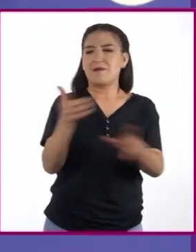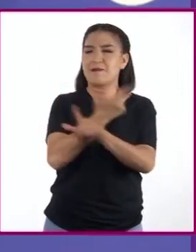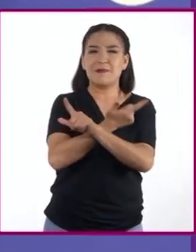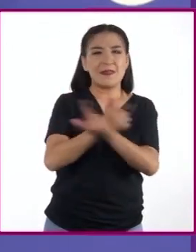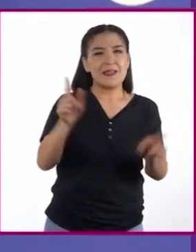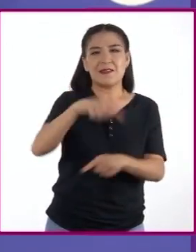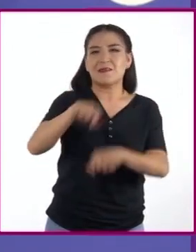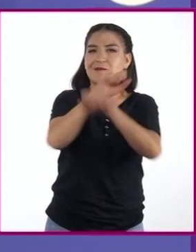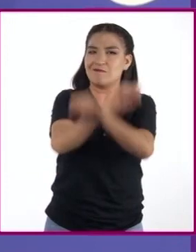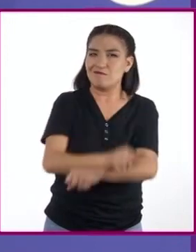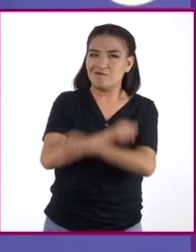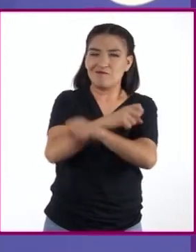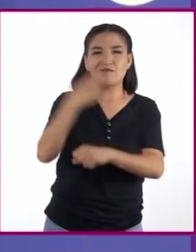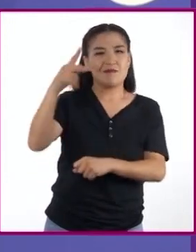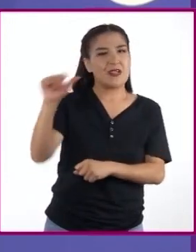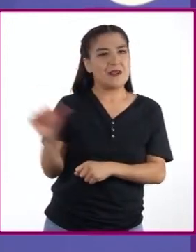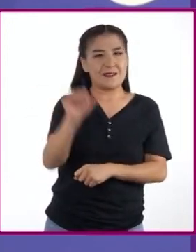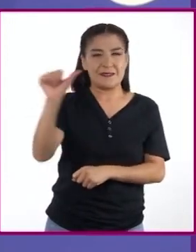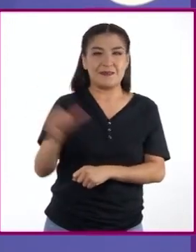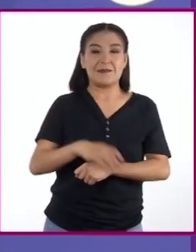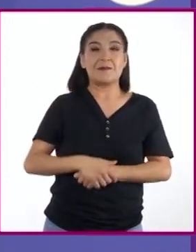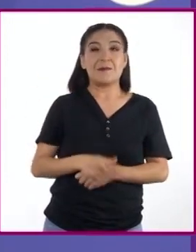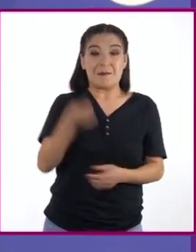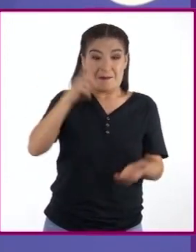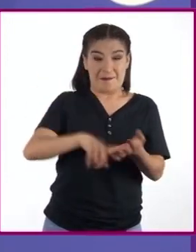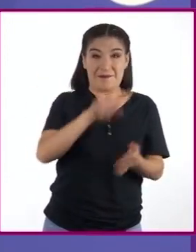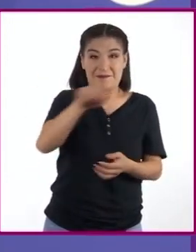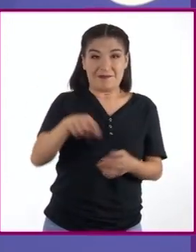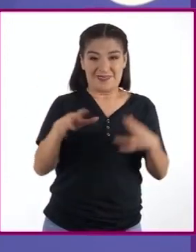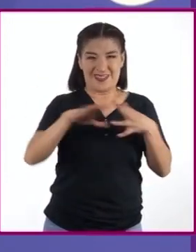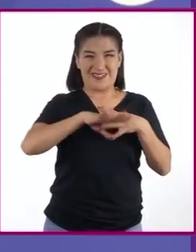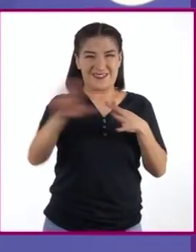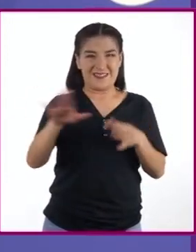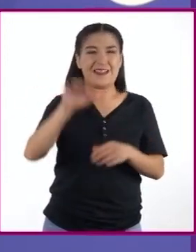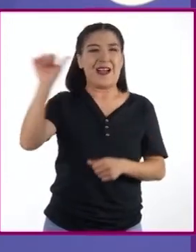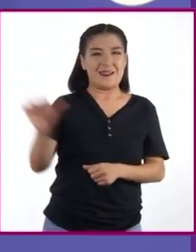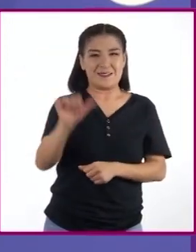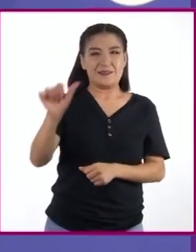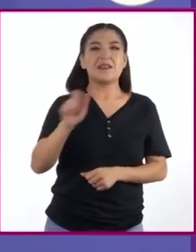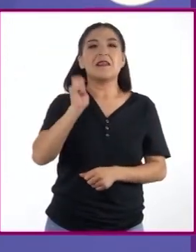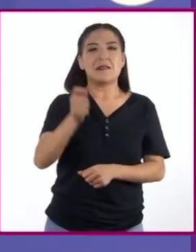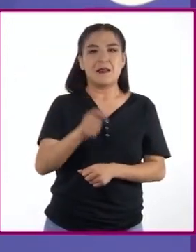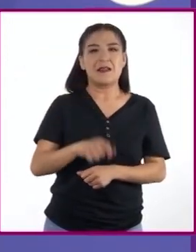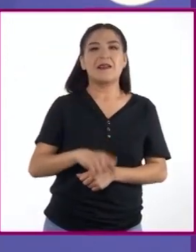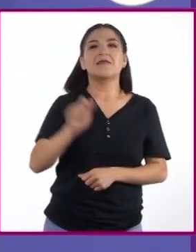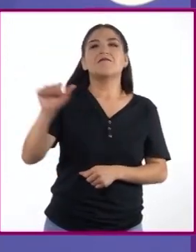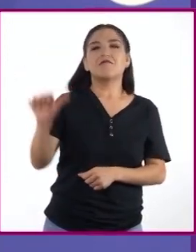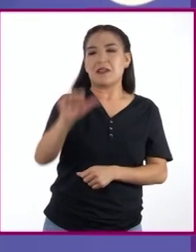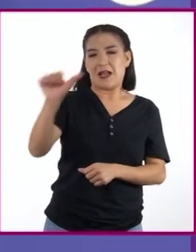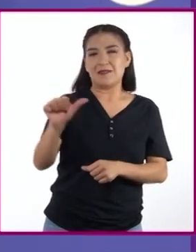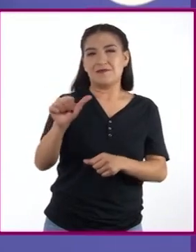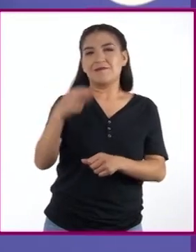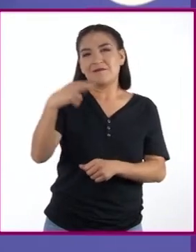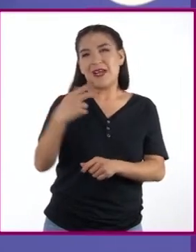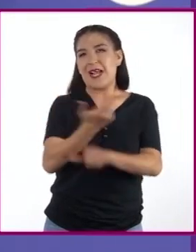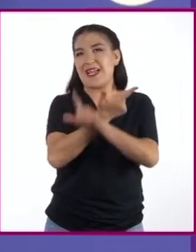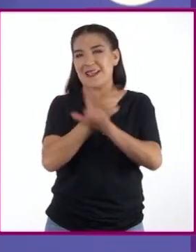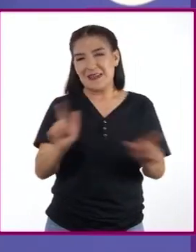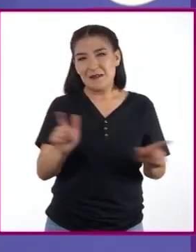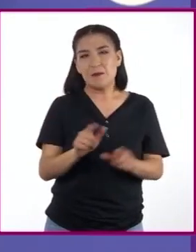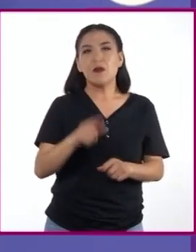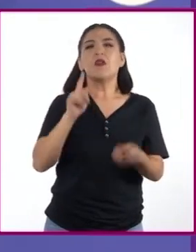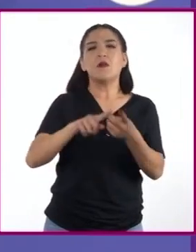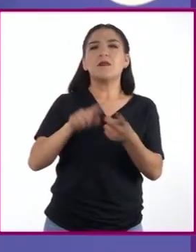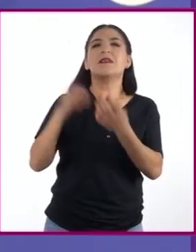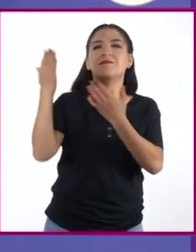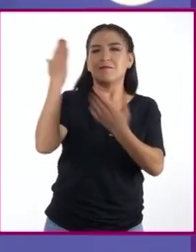esclavos asiáticos. Entre los migrantes asiáticos están los asiáticos libres, provenientes de